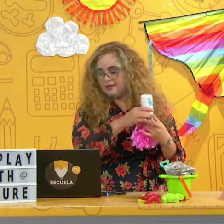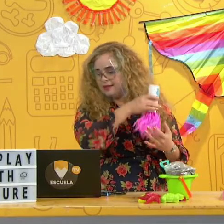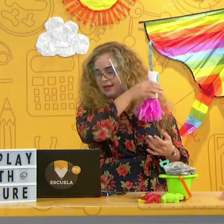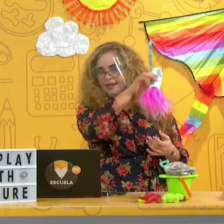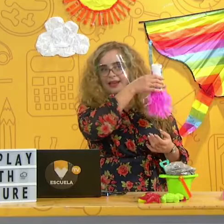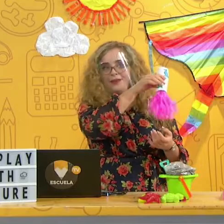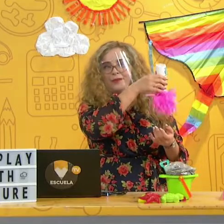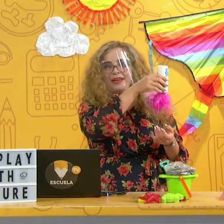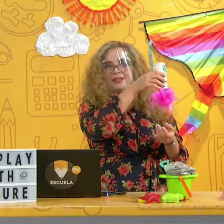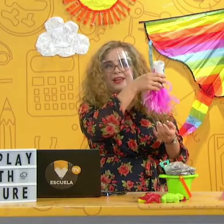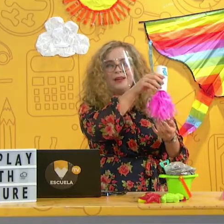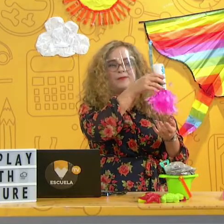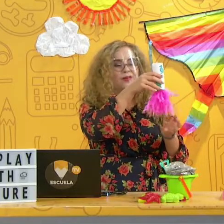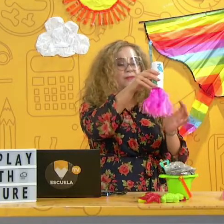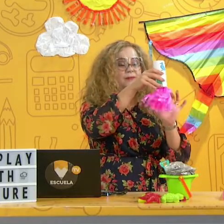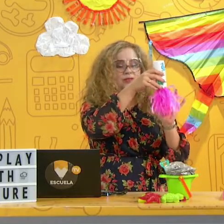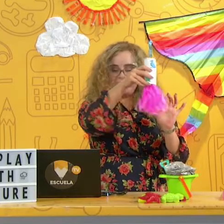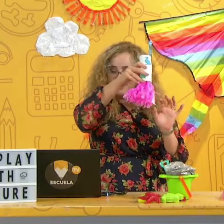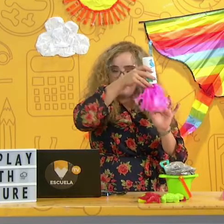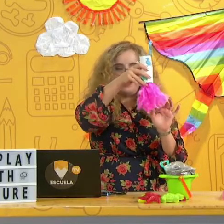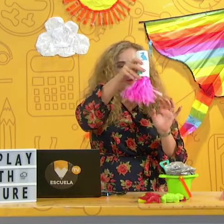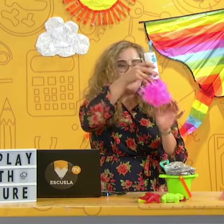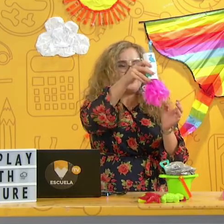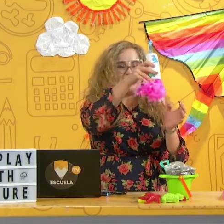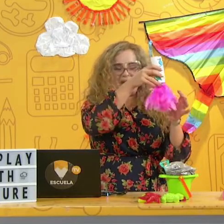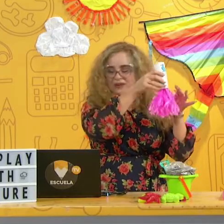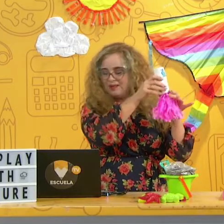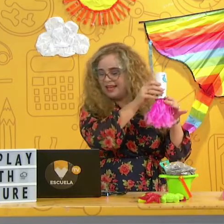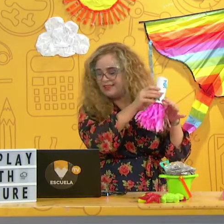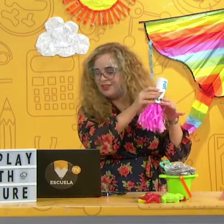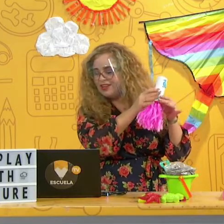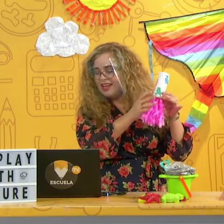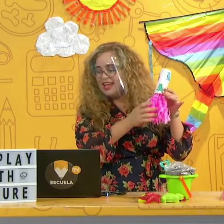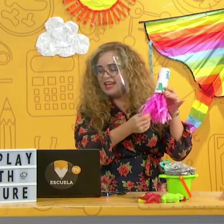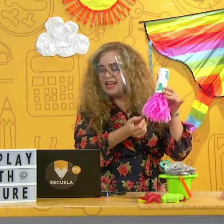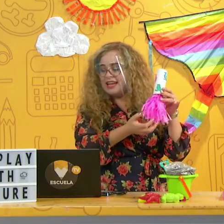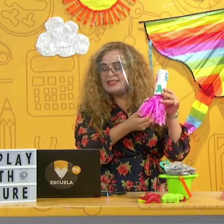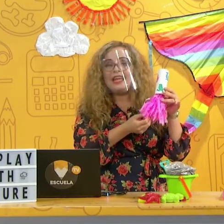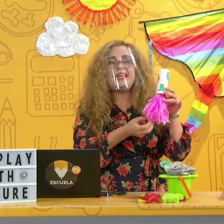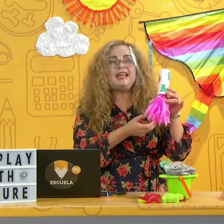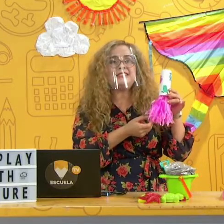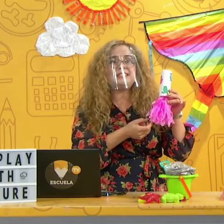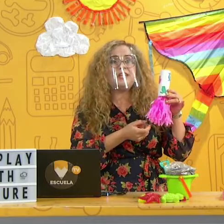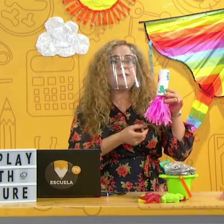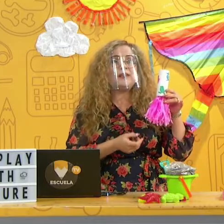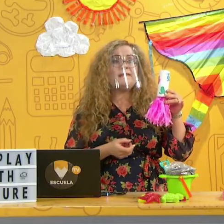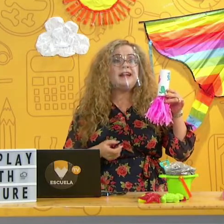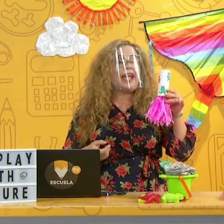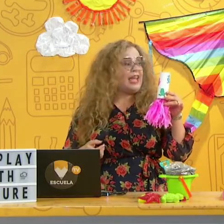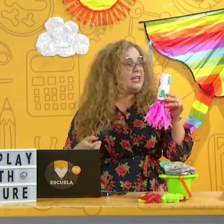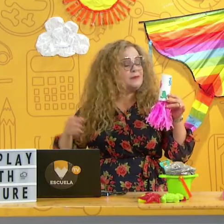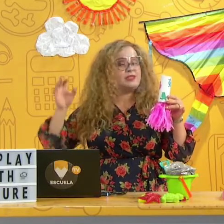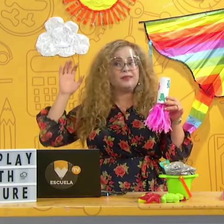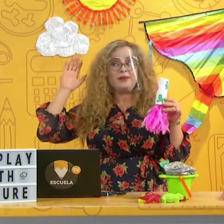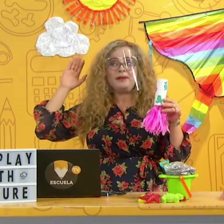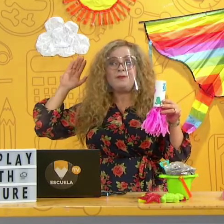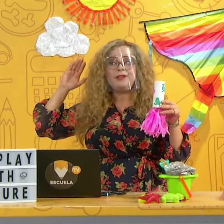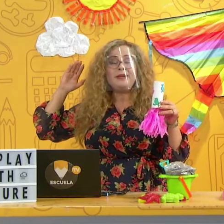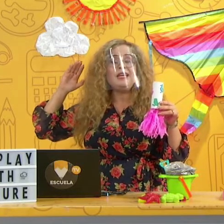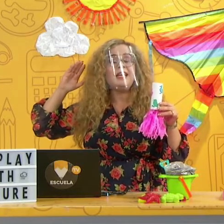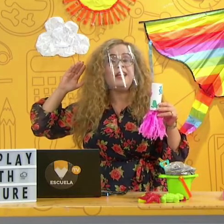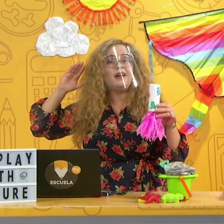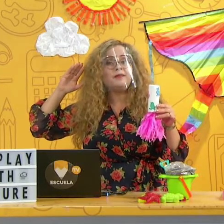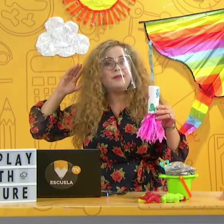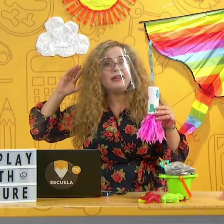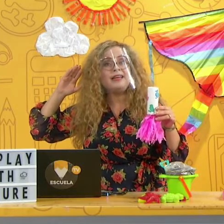listones. Aquí traigo un pequeño ejemplo. Ustedes pueden ver cómo se mueve con el viento. Y este en inglés es Ribbon Games. Repeat after